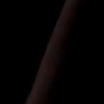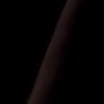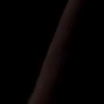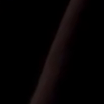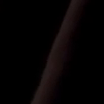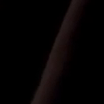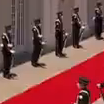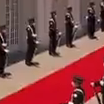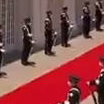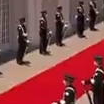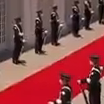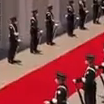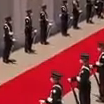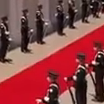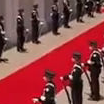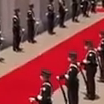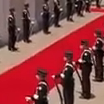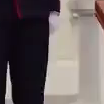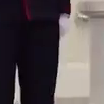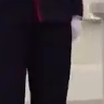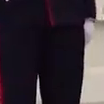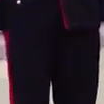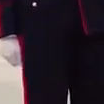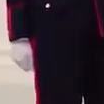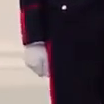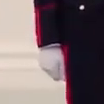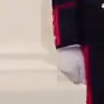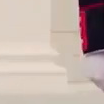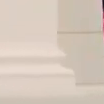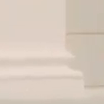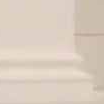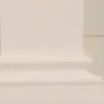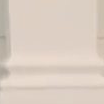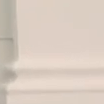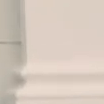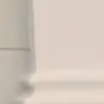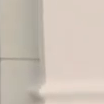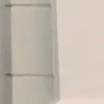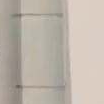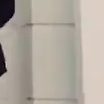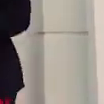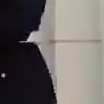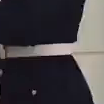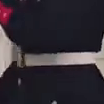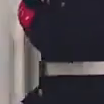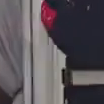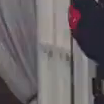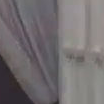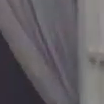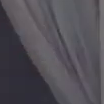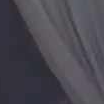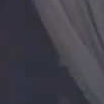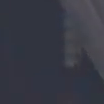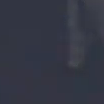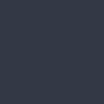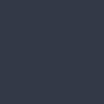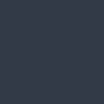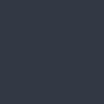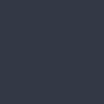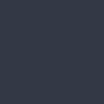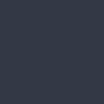A continuación se dirigirá al país Su Excelencia el Presidente de la República, Nayib Bukele.